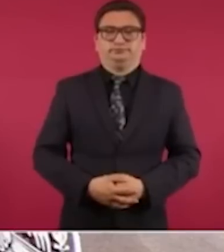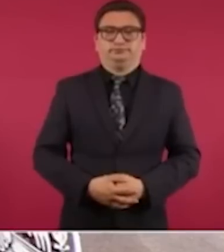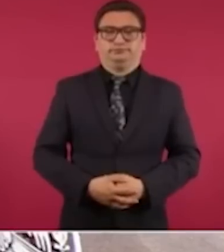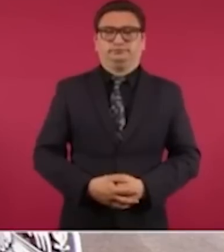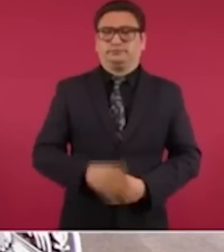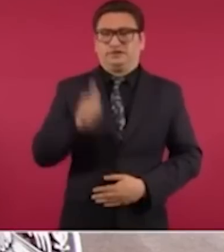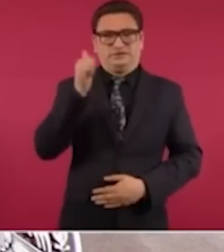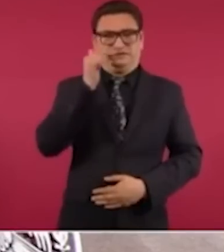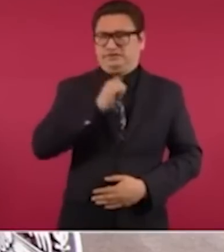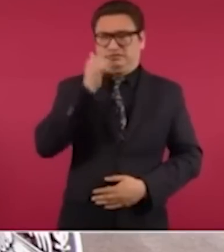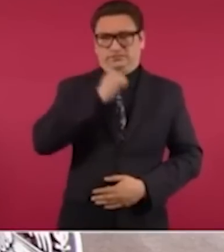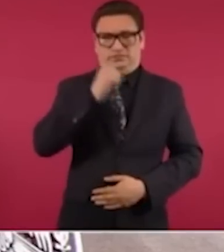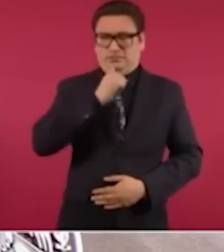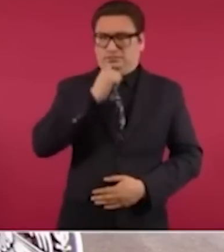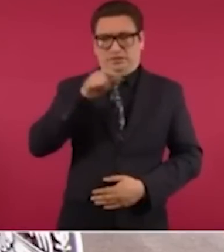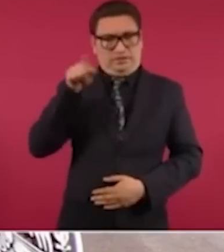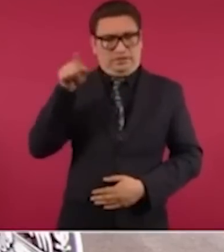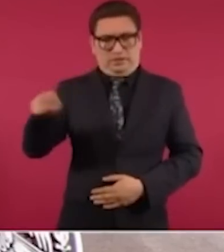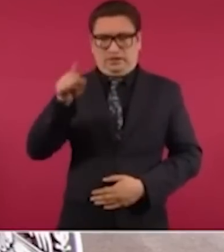siempre respetuoso